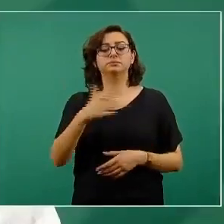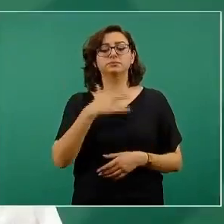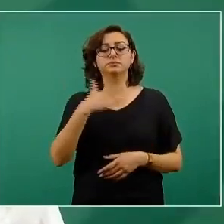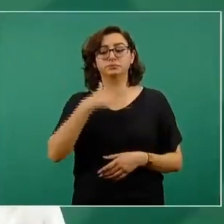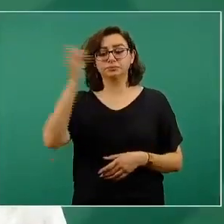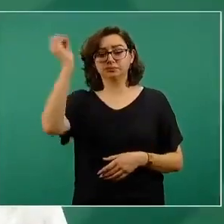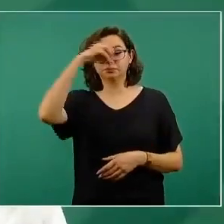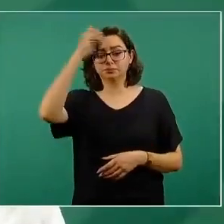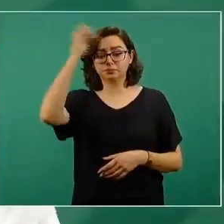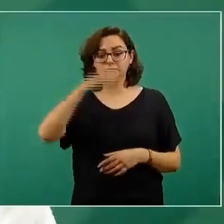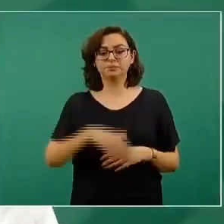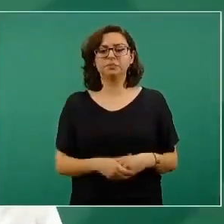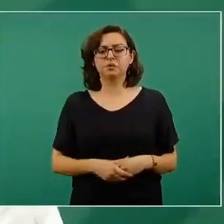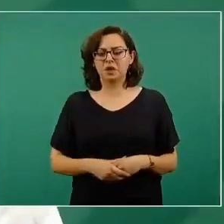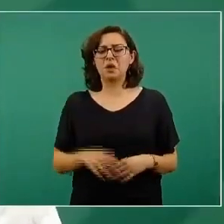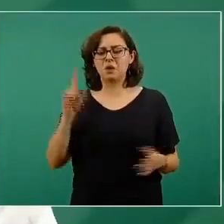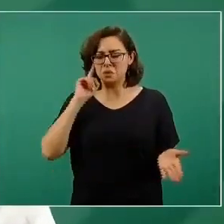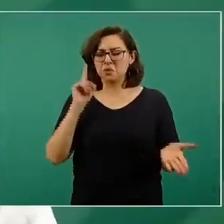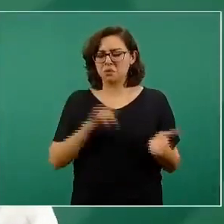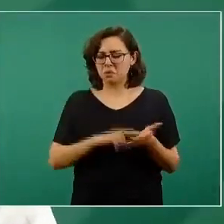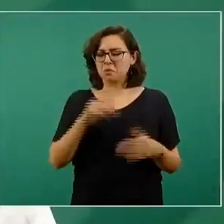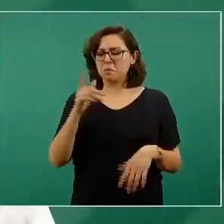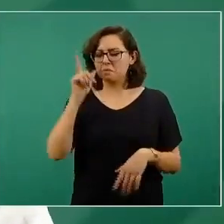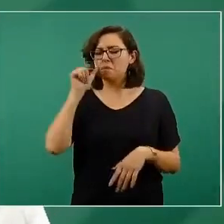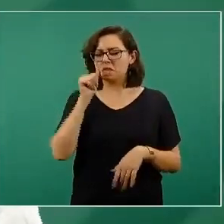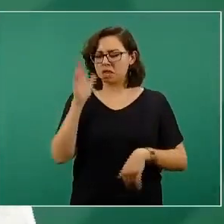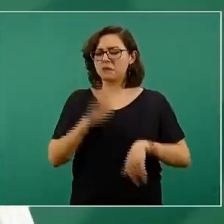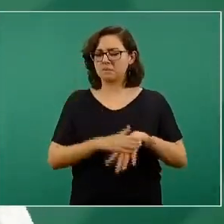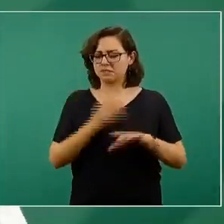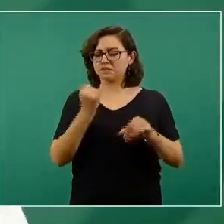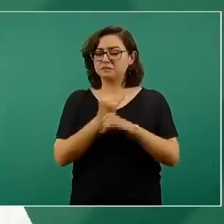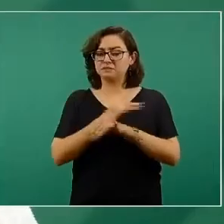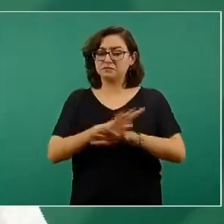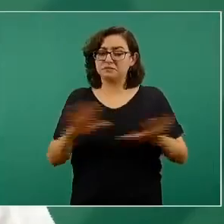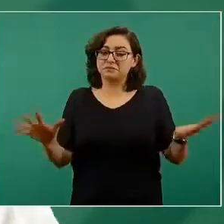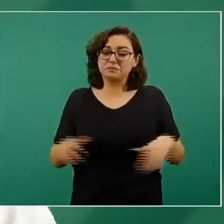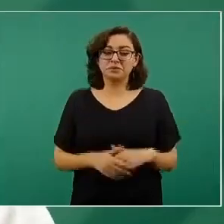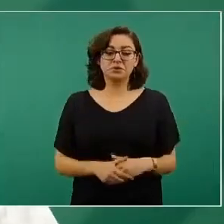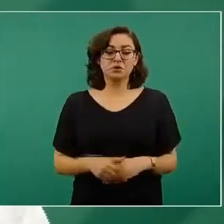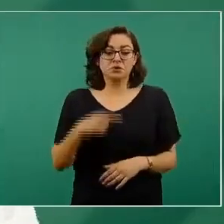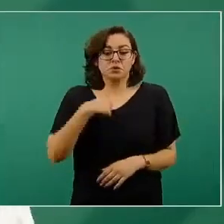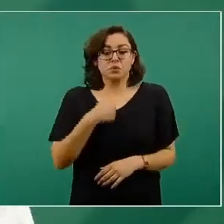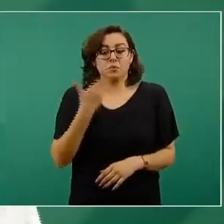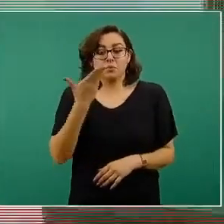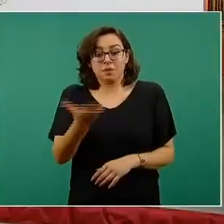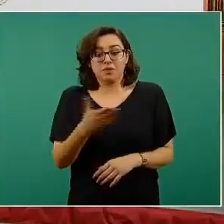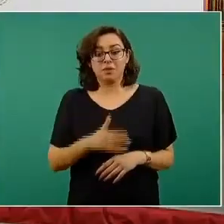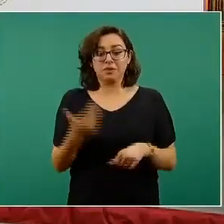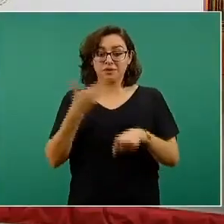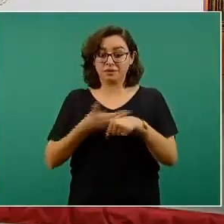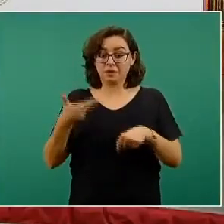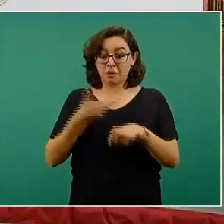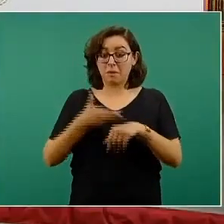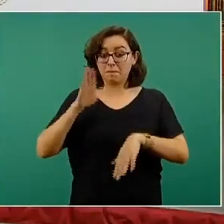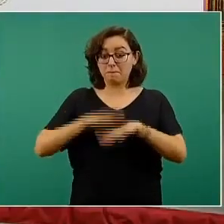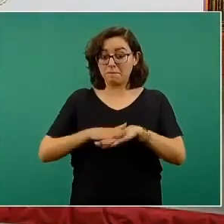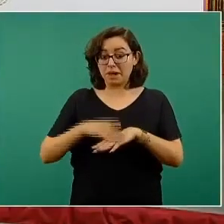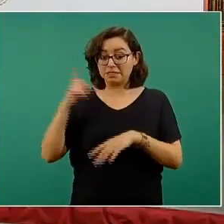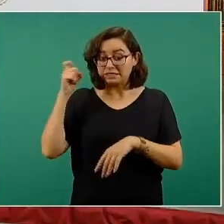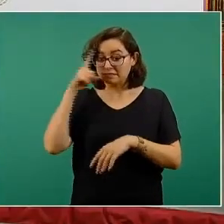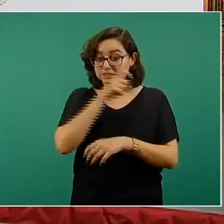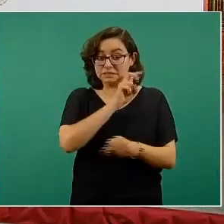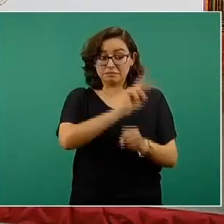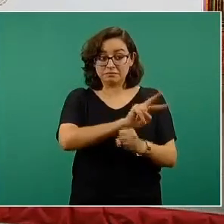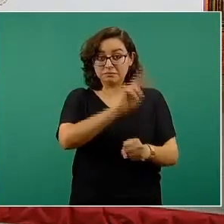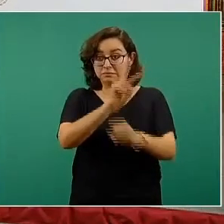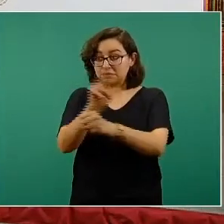yo creo que mañana vamos a poder comentar esto en el Pulso de la Salud. En general, todo aquello que implica una logística más compleja de